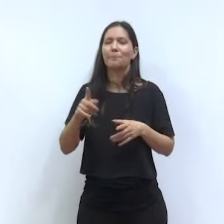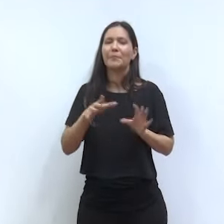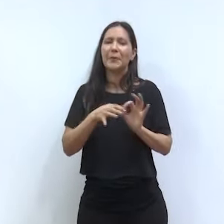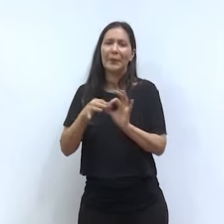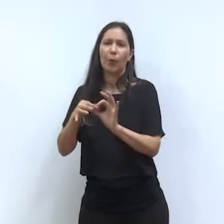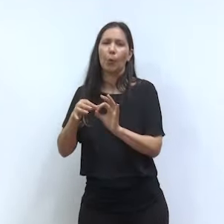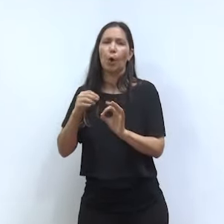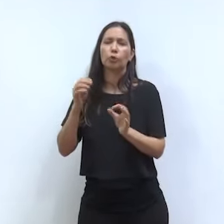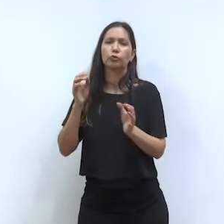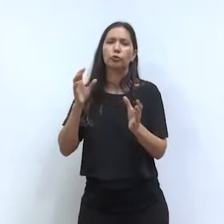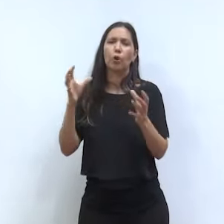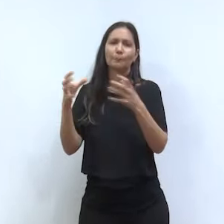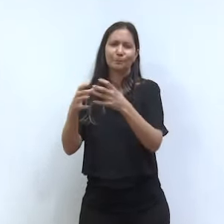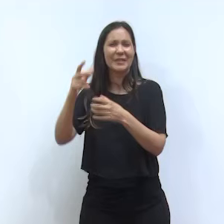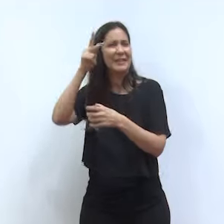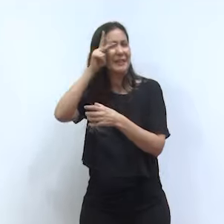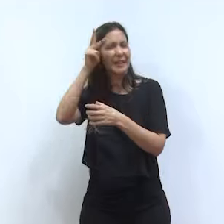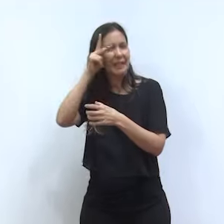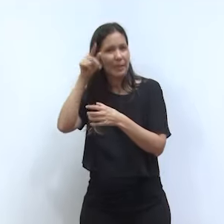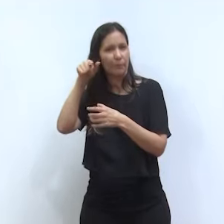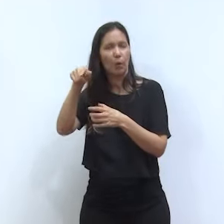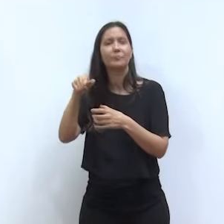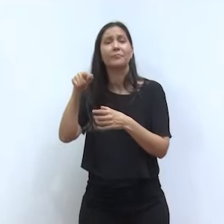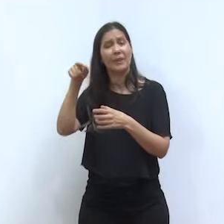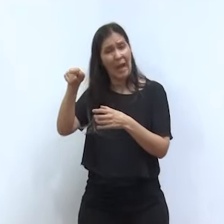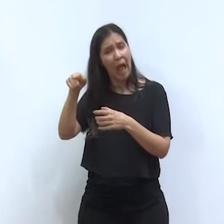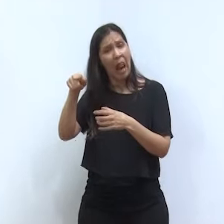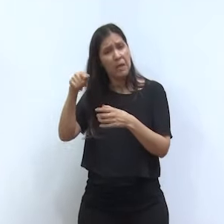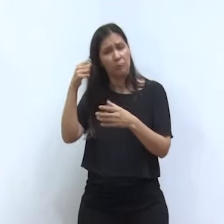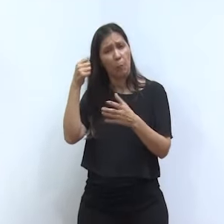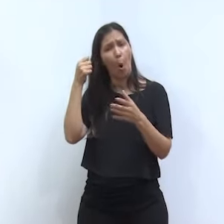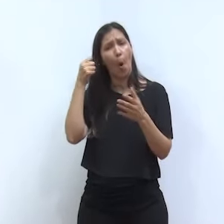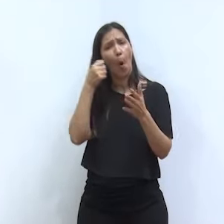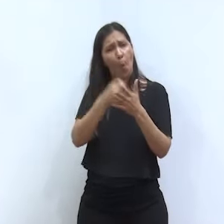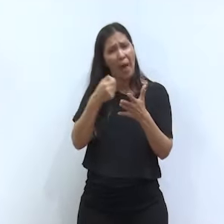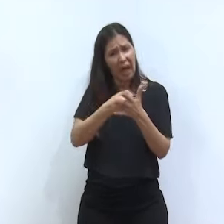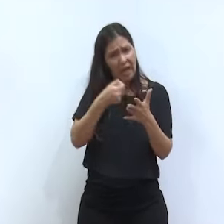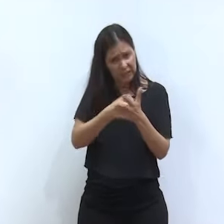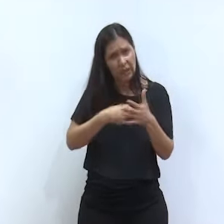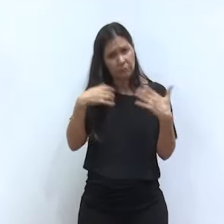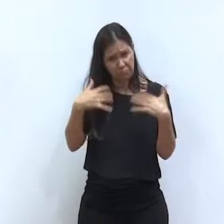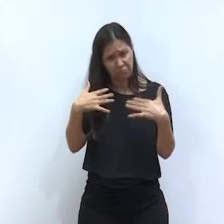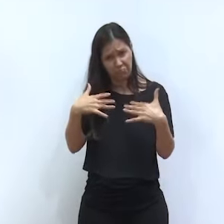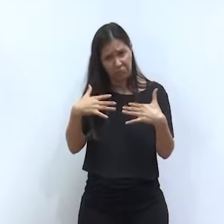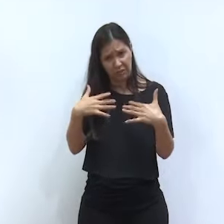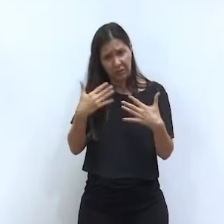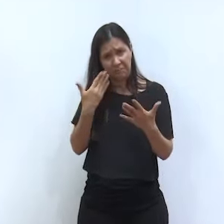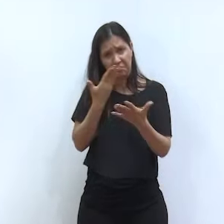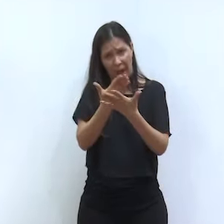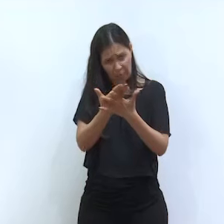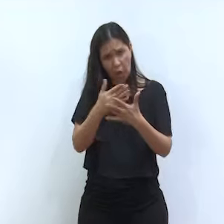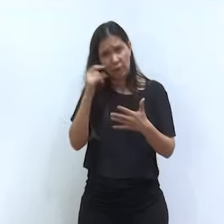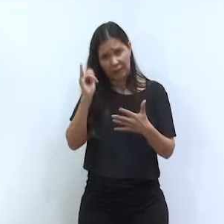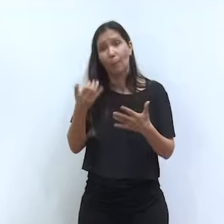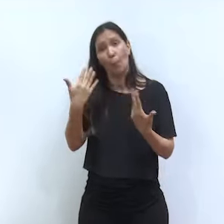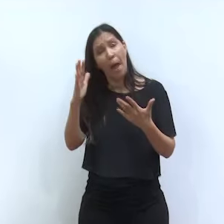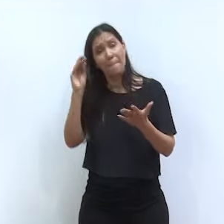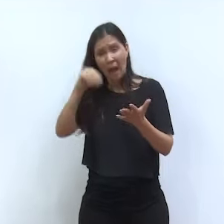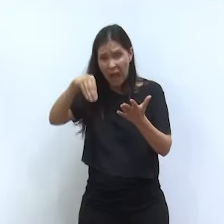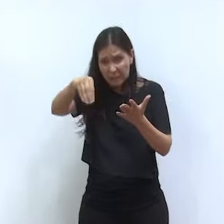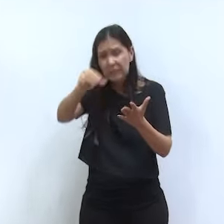queo planteó muchas batallas es cierto podría haber planteado más pero yo creo